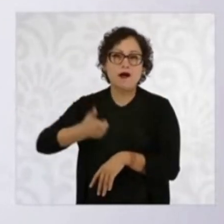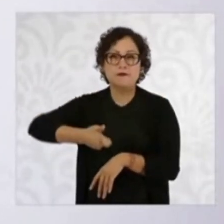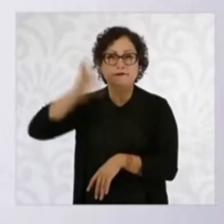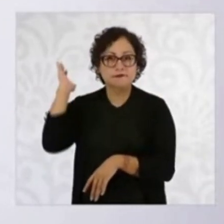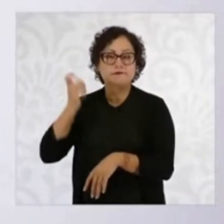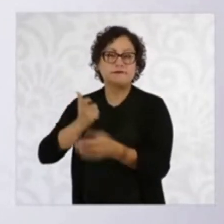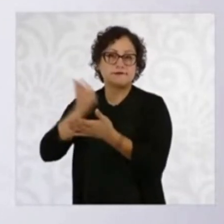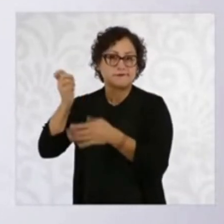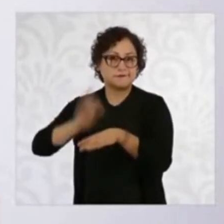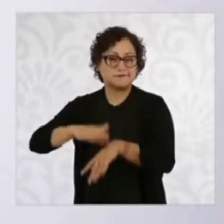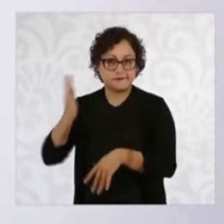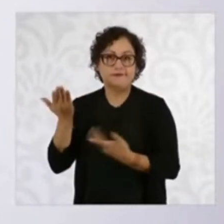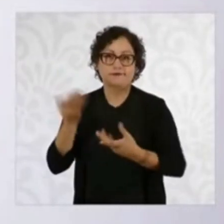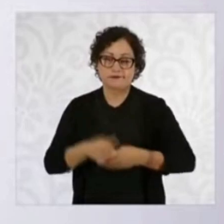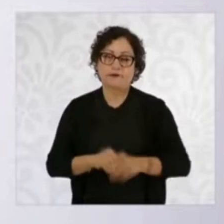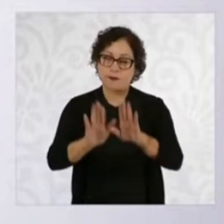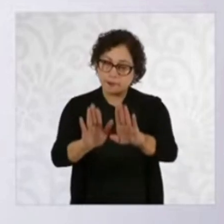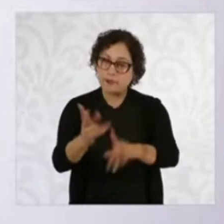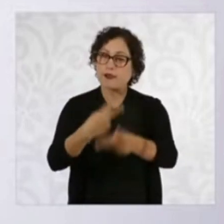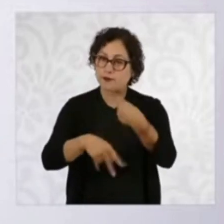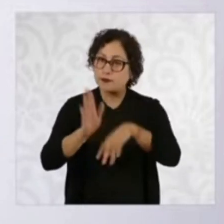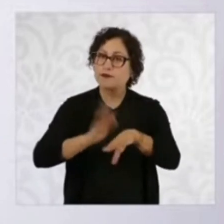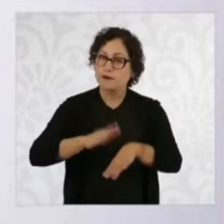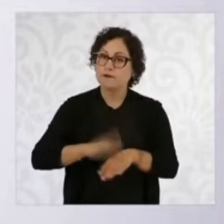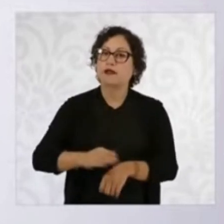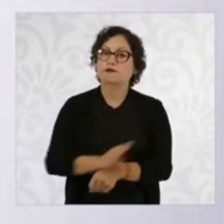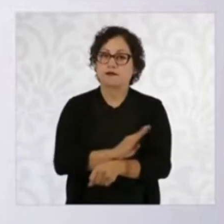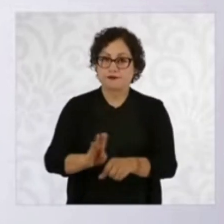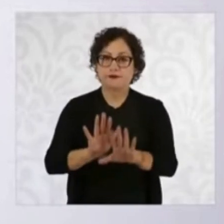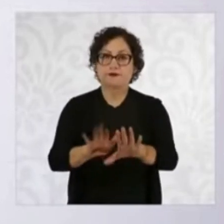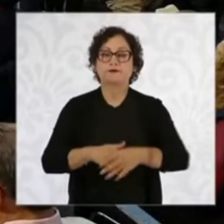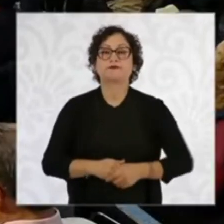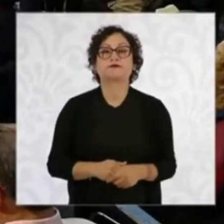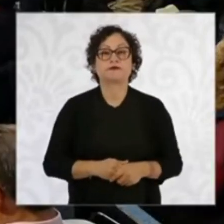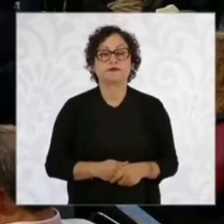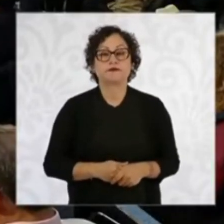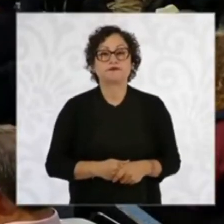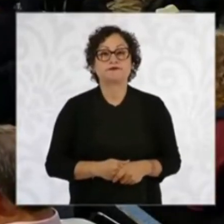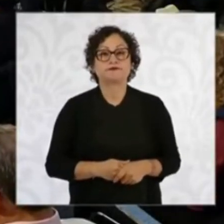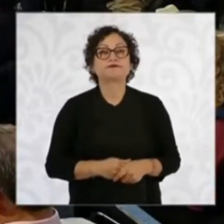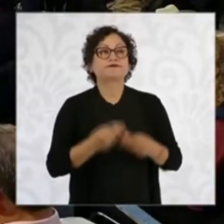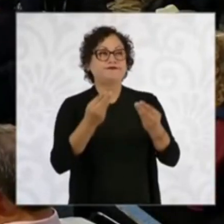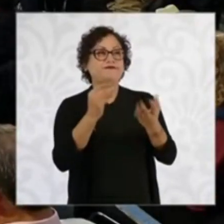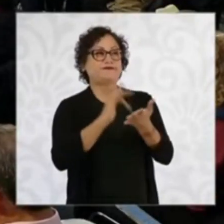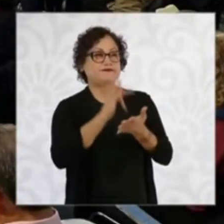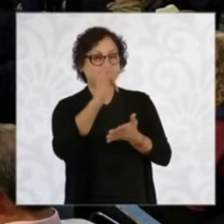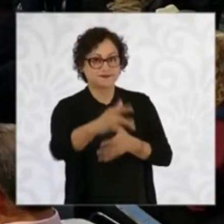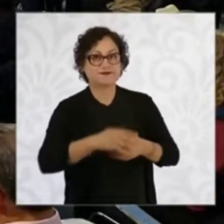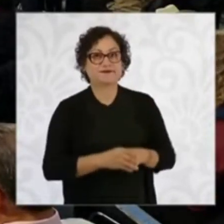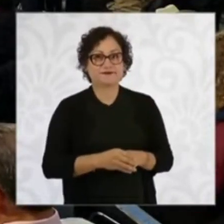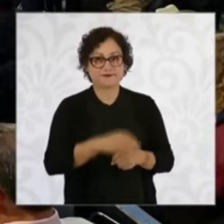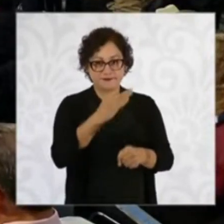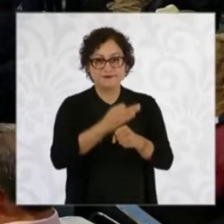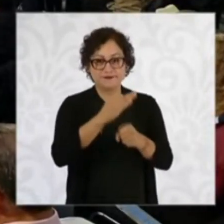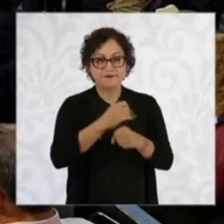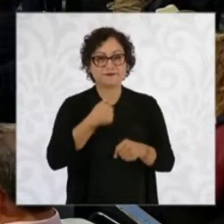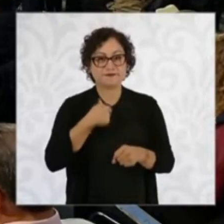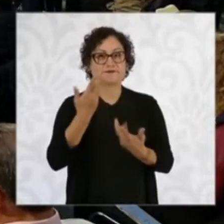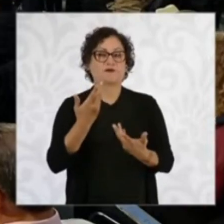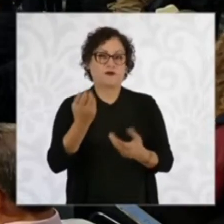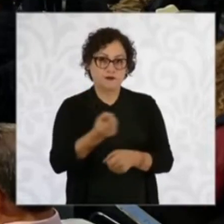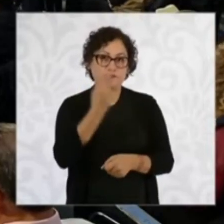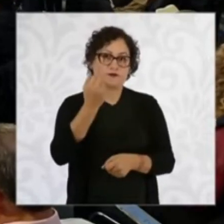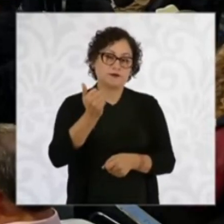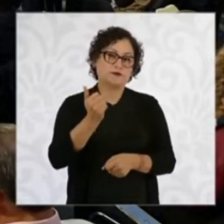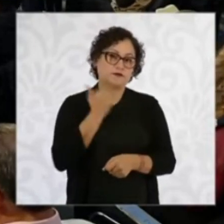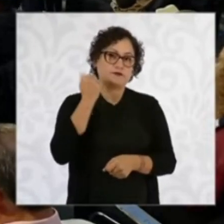crédito que recibieron. Entonces vienen todavía más beneficios. Bueno. Muchas gracias, Presidenta. Aprovechar este momento para exponer un caso